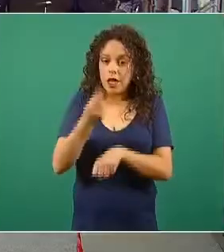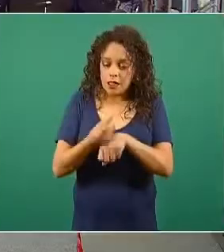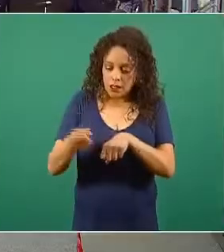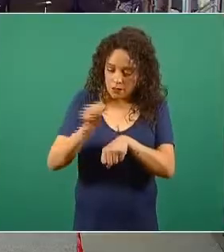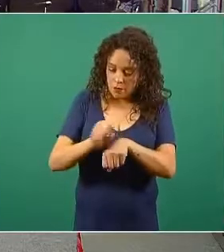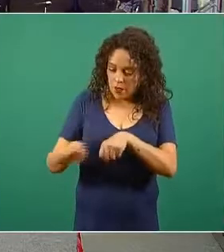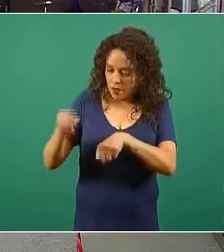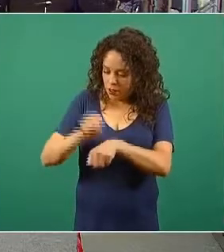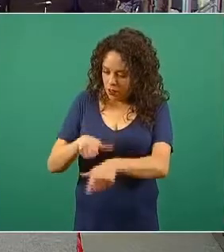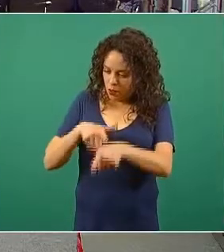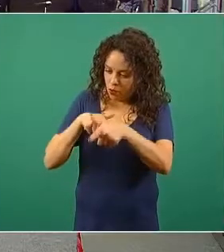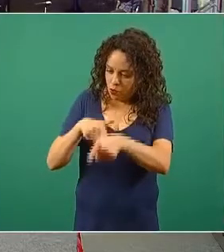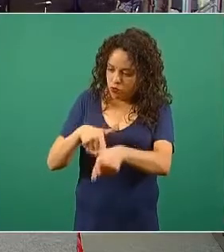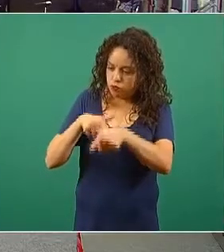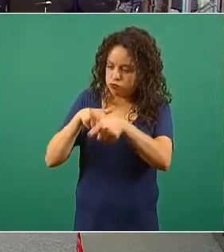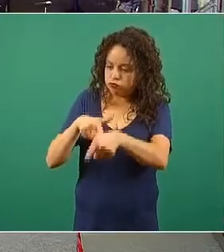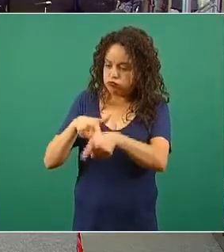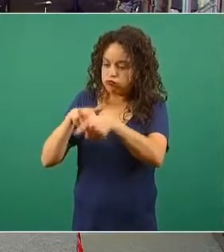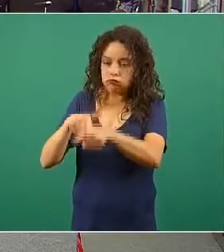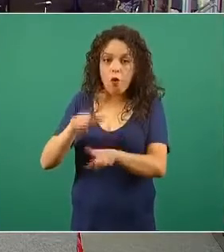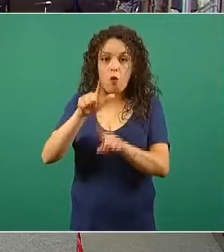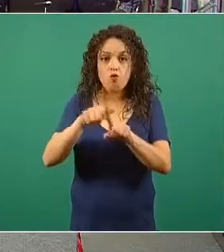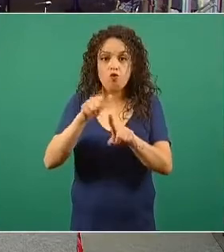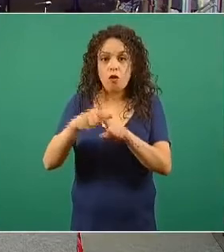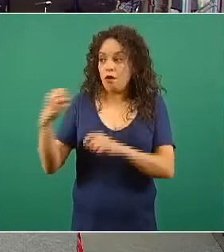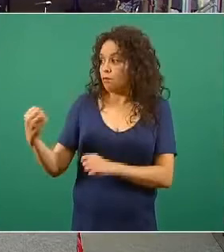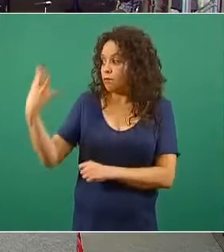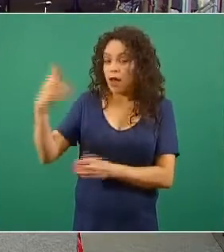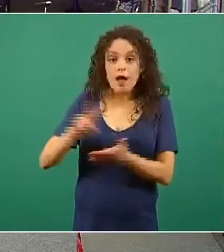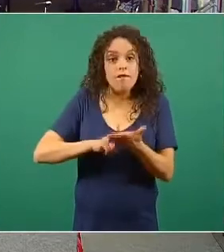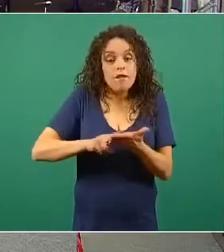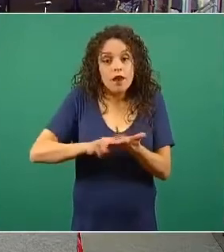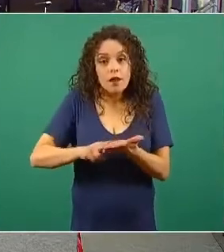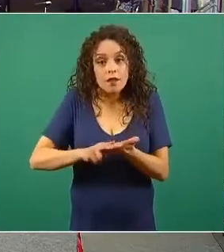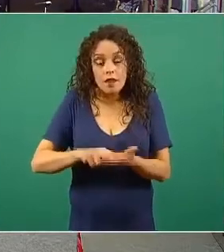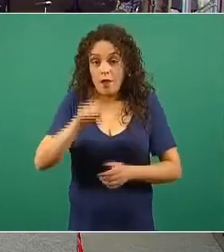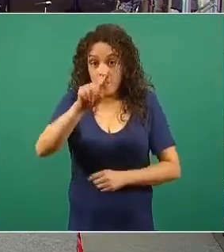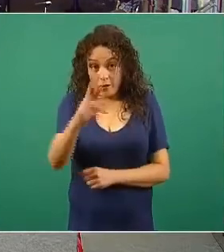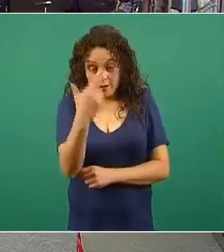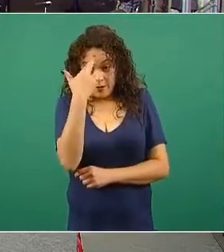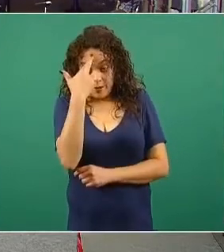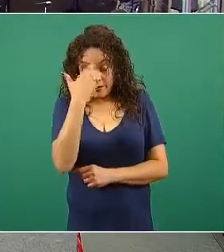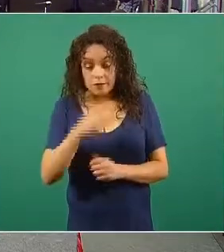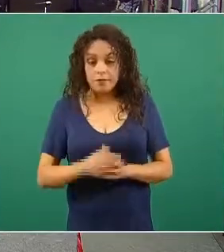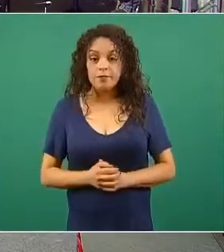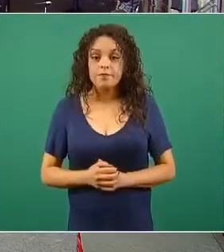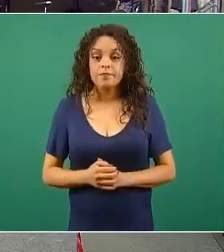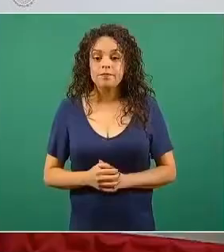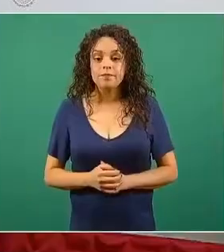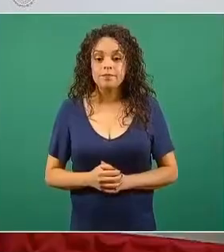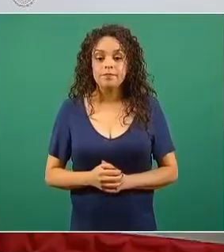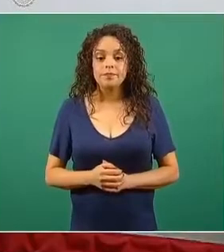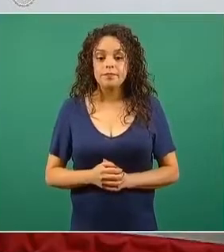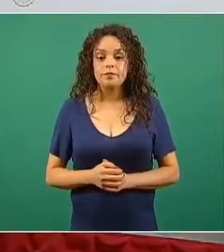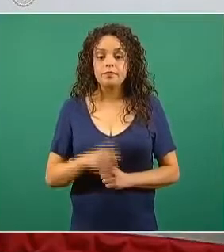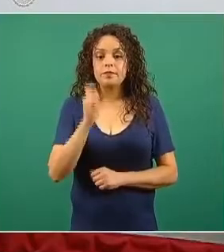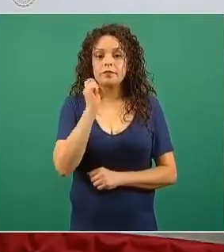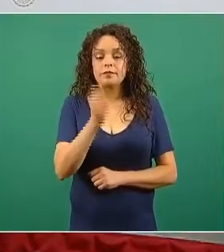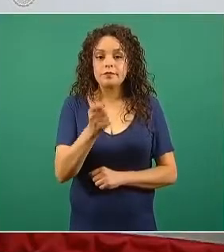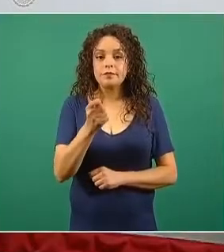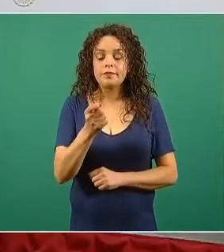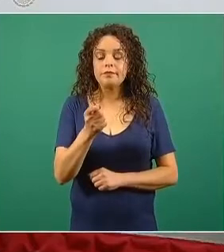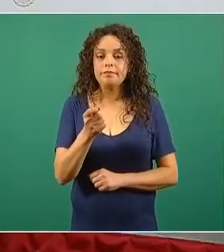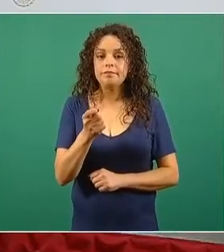semáforo de riesgo bajo, es decir, en color verde. Y si ustedes recuerdan, una precisamente de las premisas de las